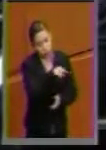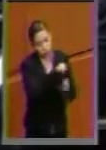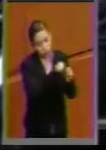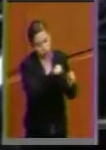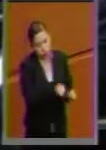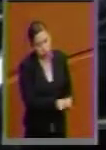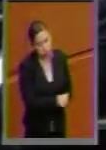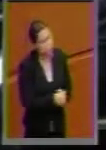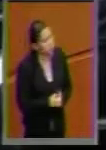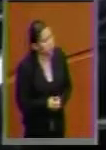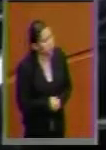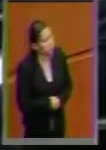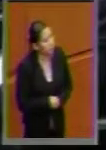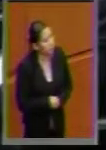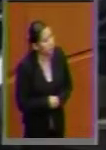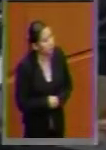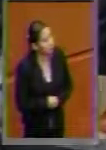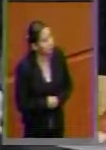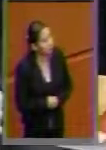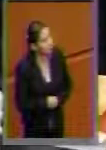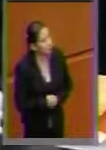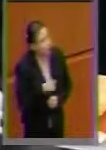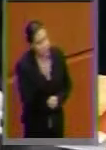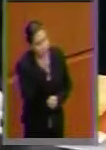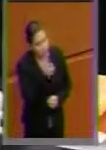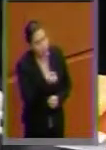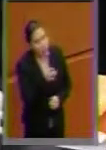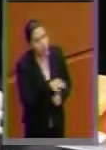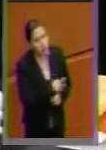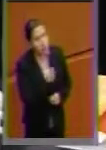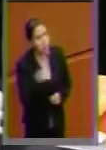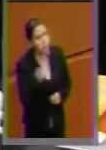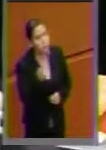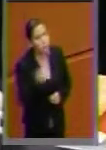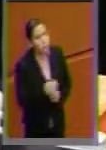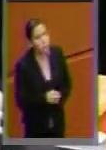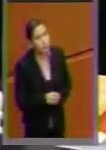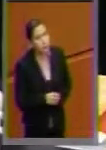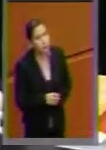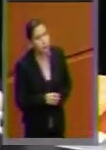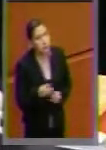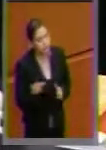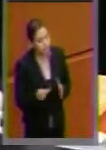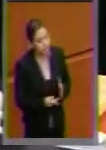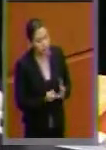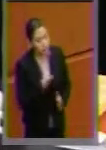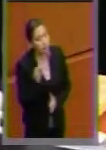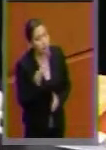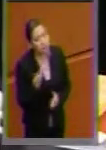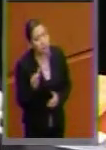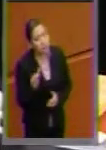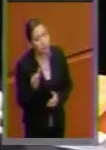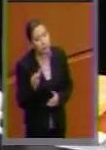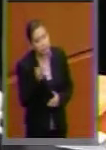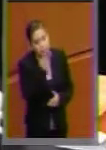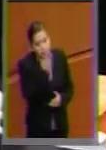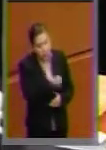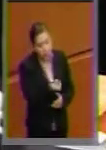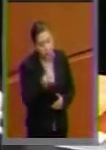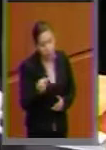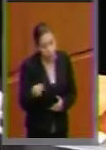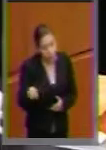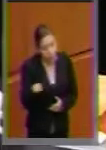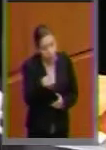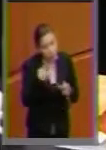funcione y digo esto porque insisto y la gente